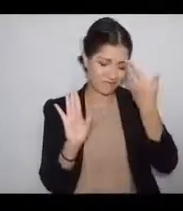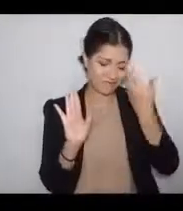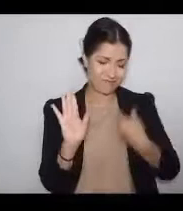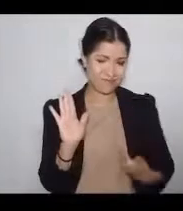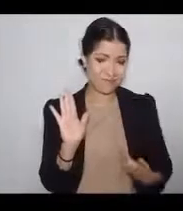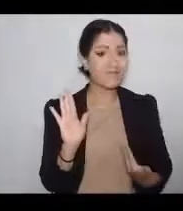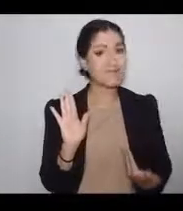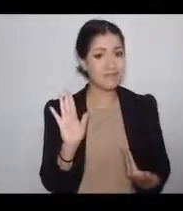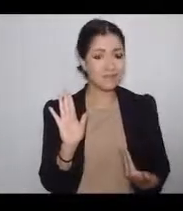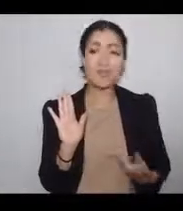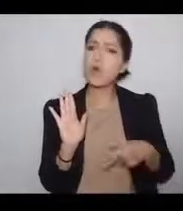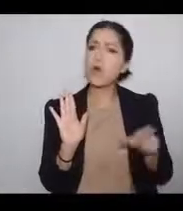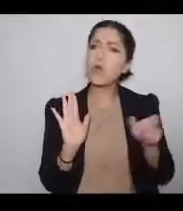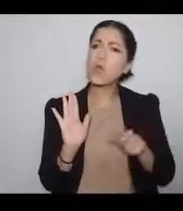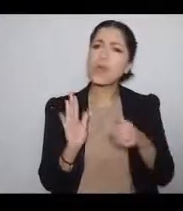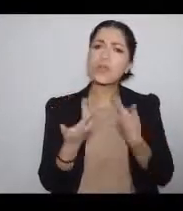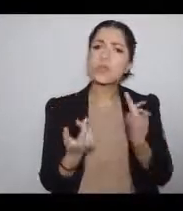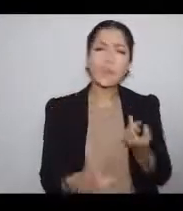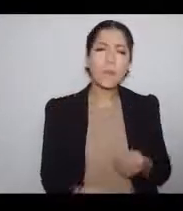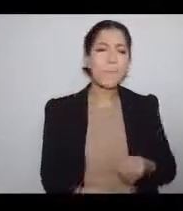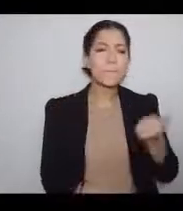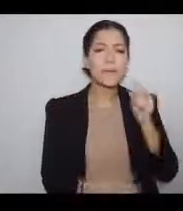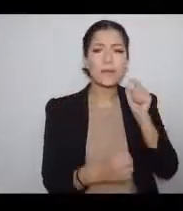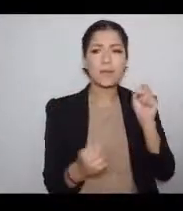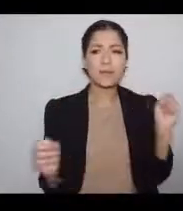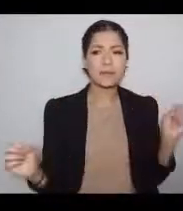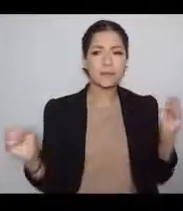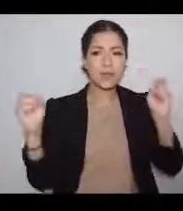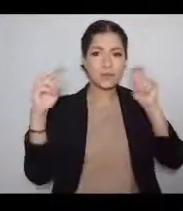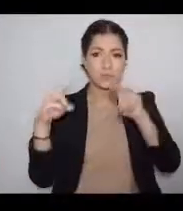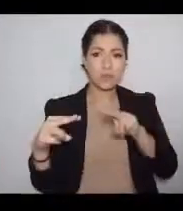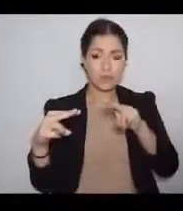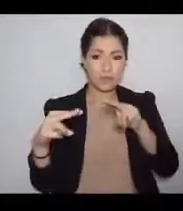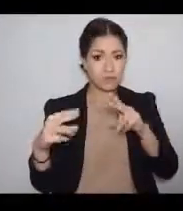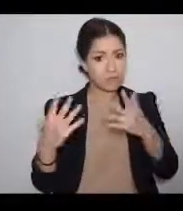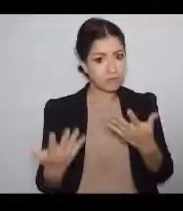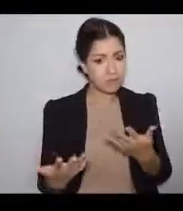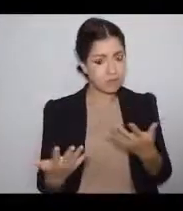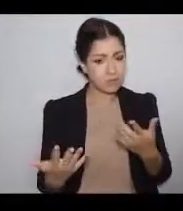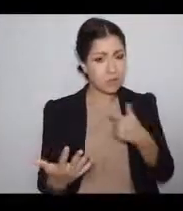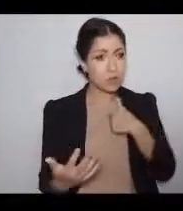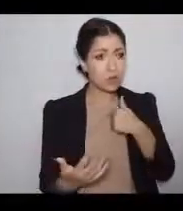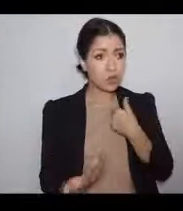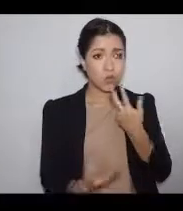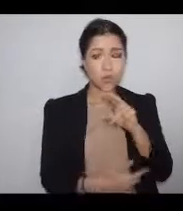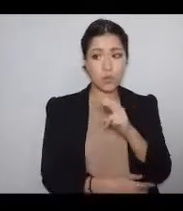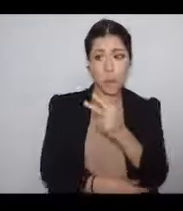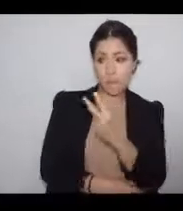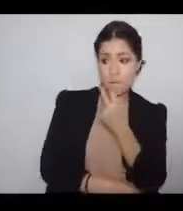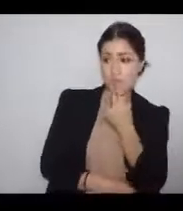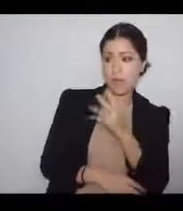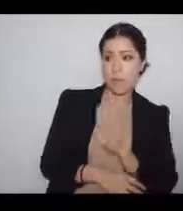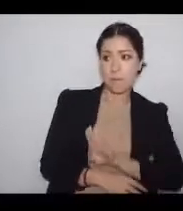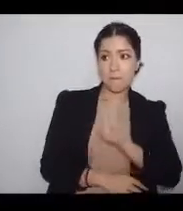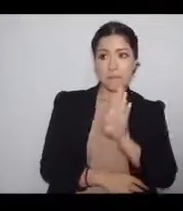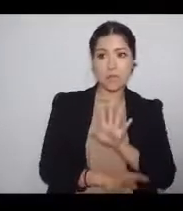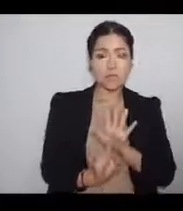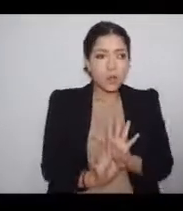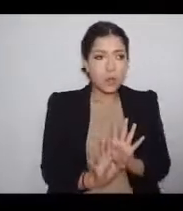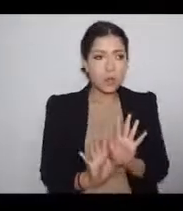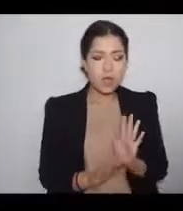Cuando nos vimos en el meeting por el impuesto al teatro, me viste con cara de monjita ofendida.